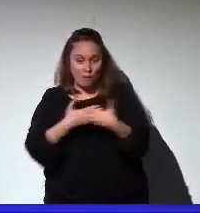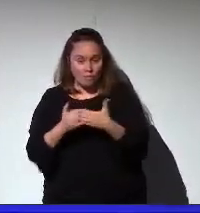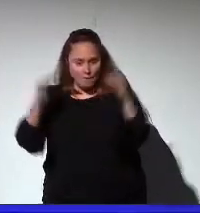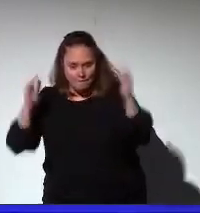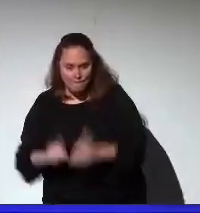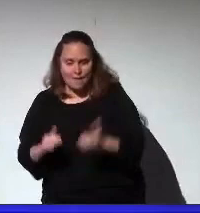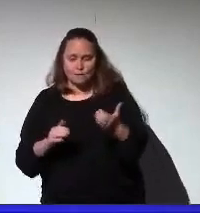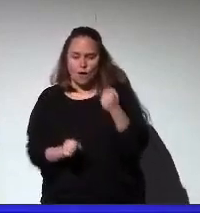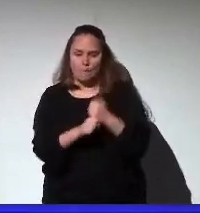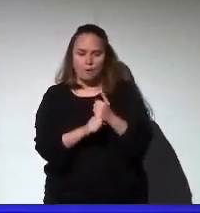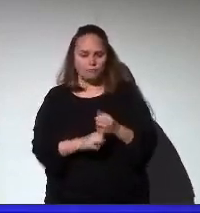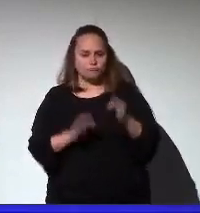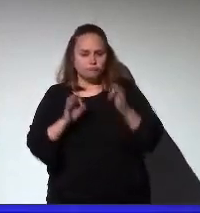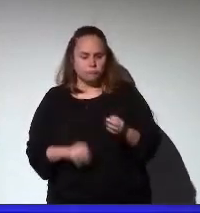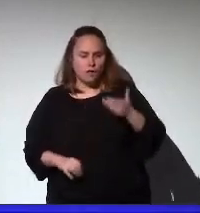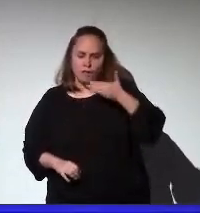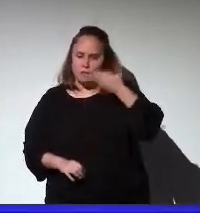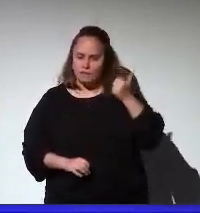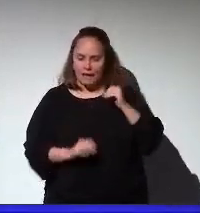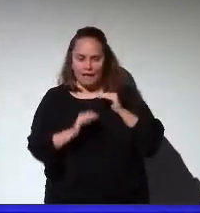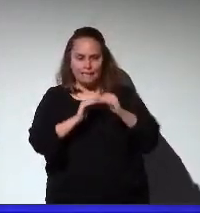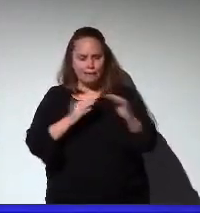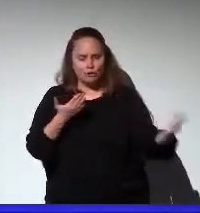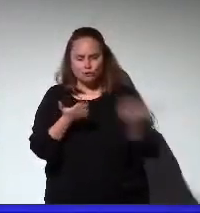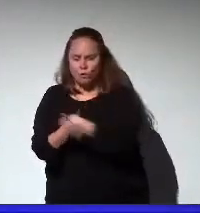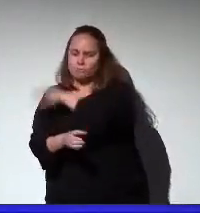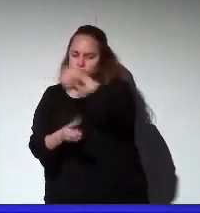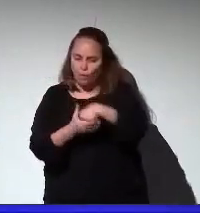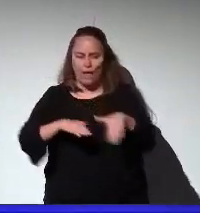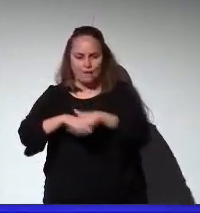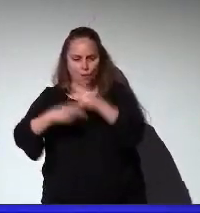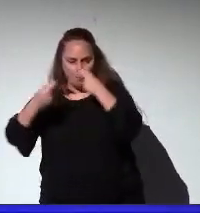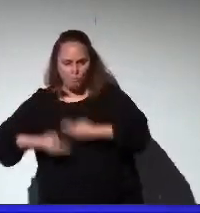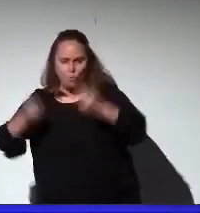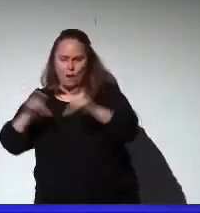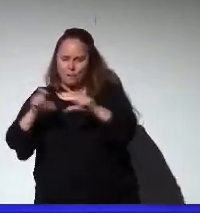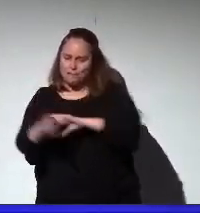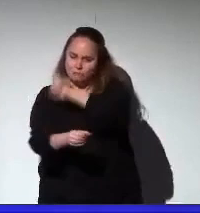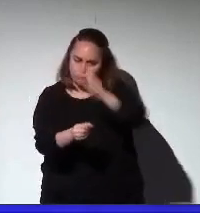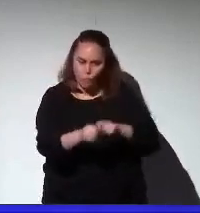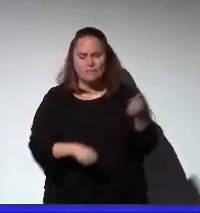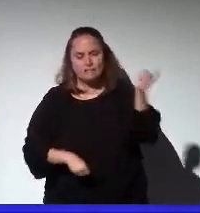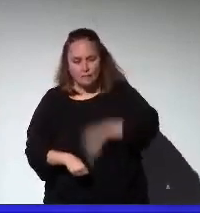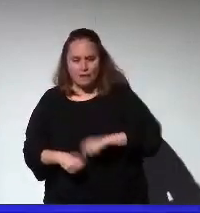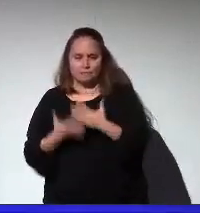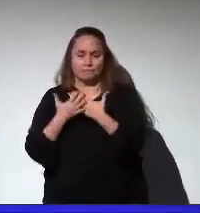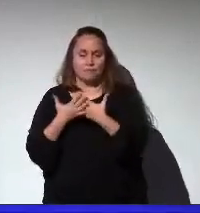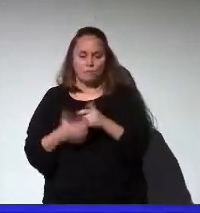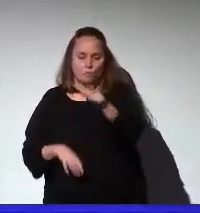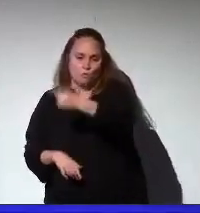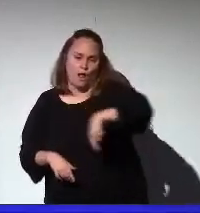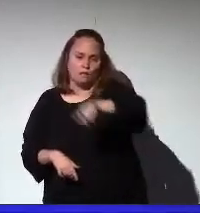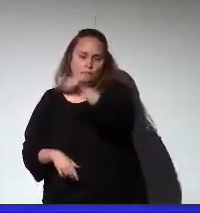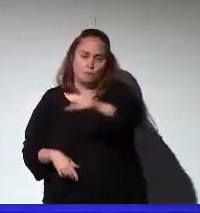y estable, todo eso implica a las administraciones, implica a las empresas, pero implica a la sociedad civil. El esfuerzo que hacen los voluntarios y voluntarias,